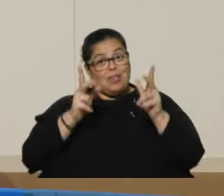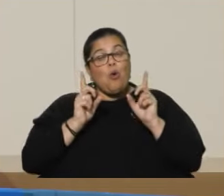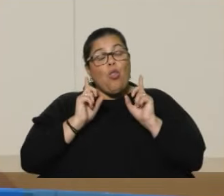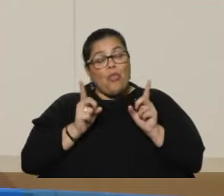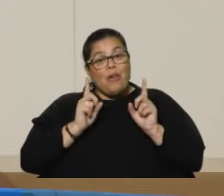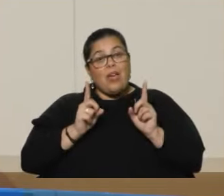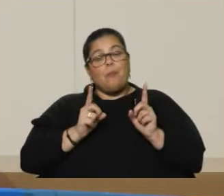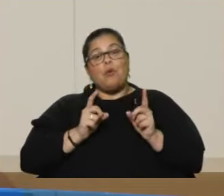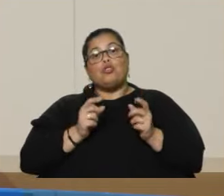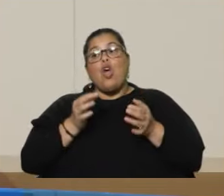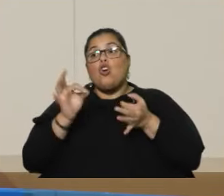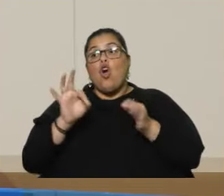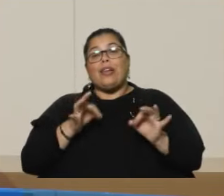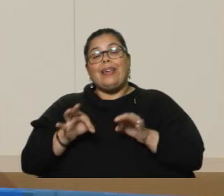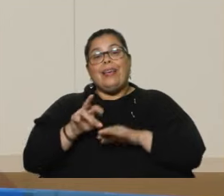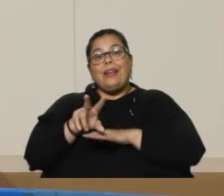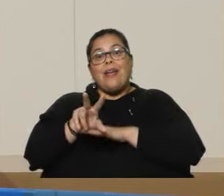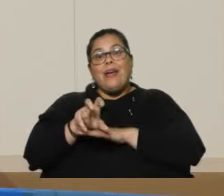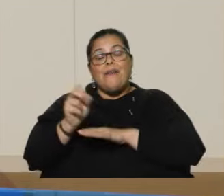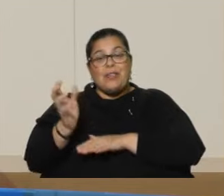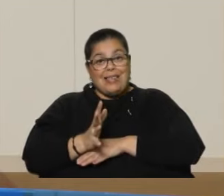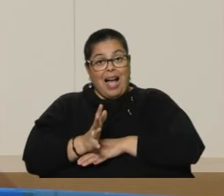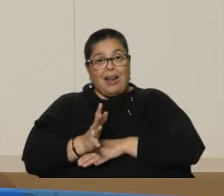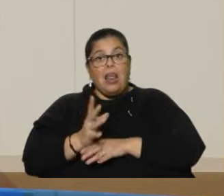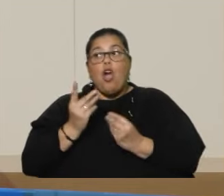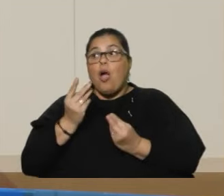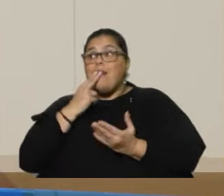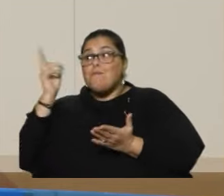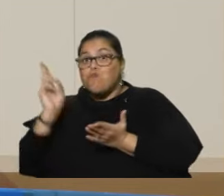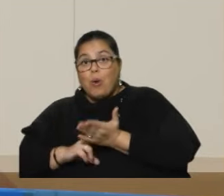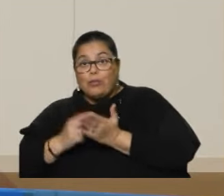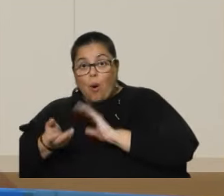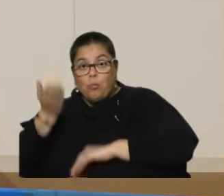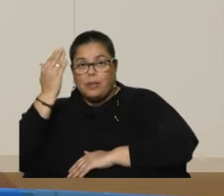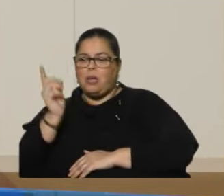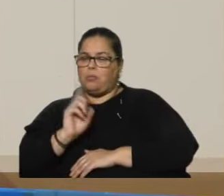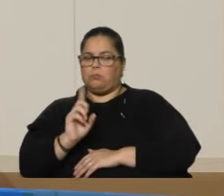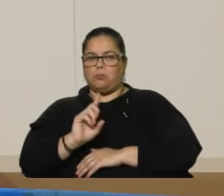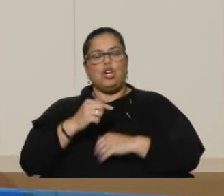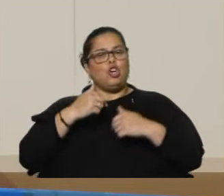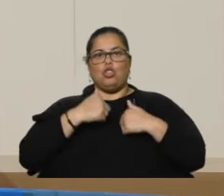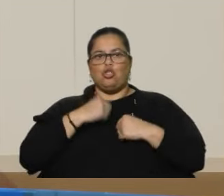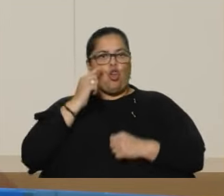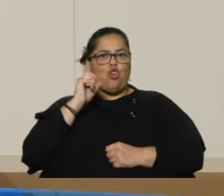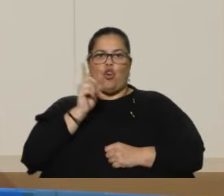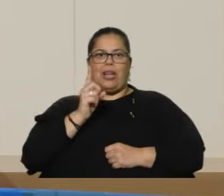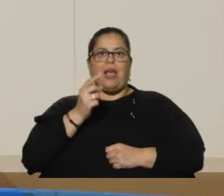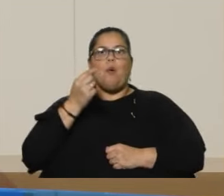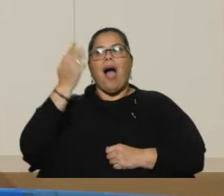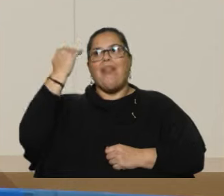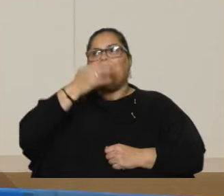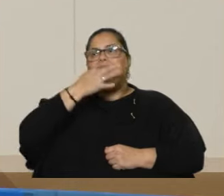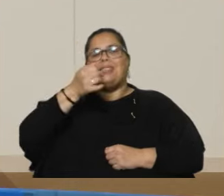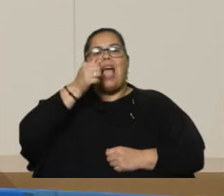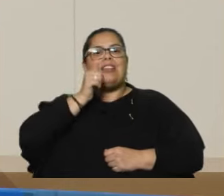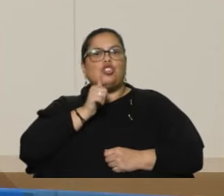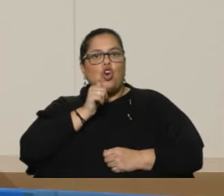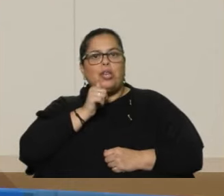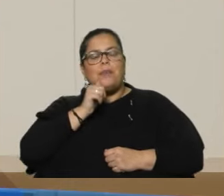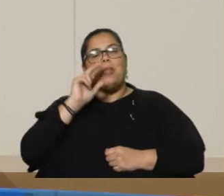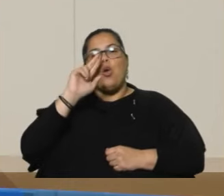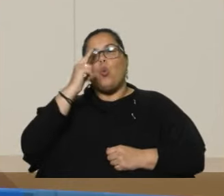fiscal, no va a ser por el lado de los impuestos. Nosotros no creemos, como decía el ex ministro de Economía Danilo Astori, Uruguay llegó a un límite